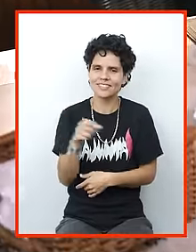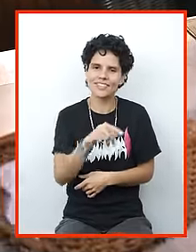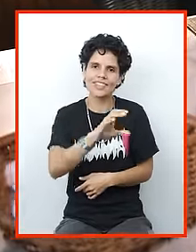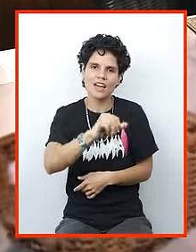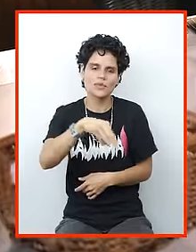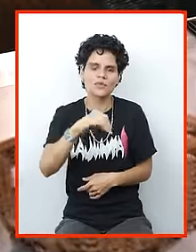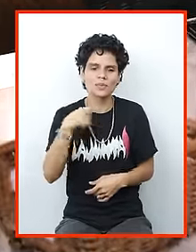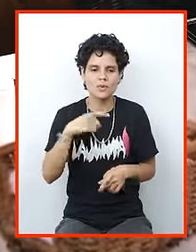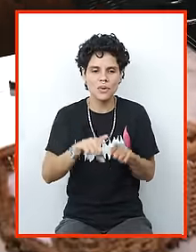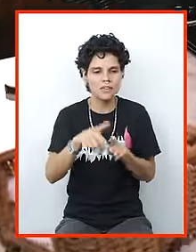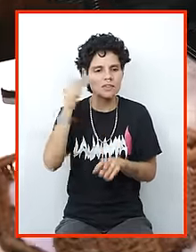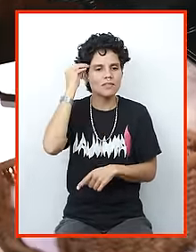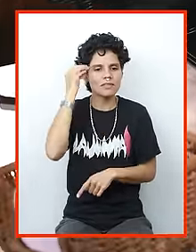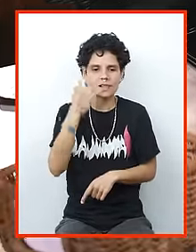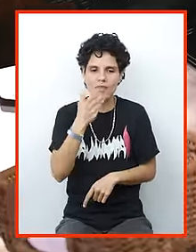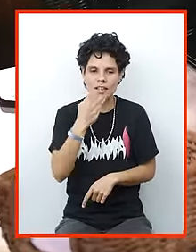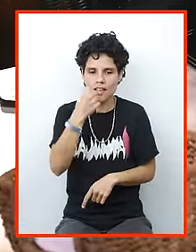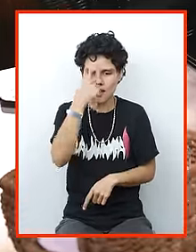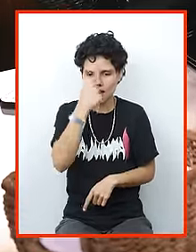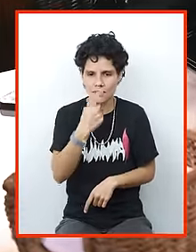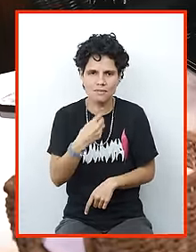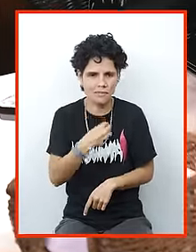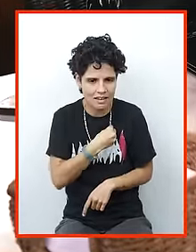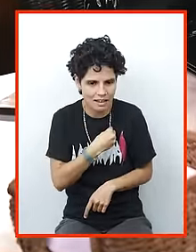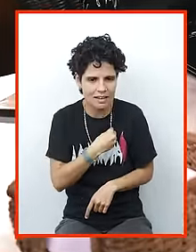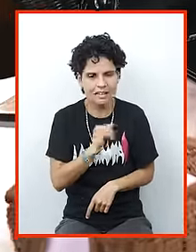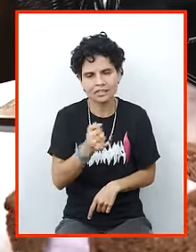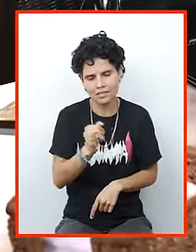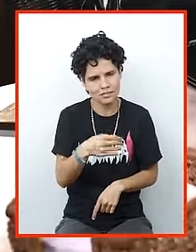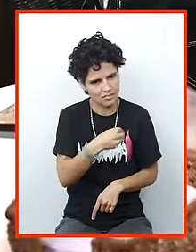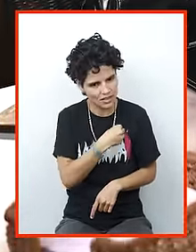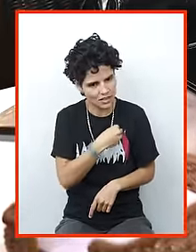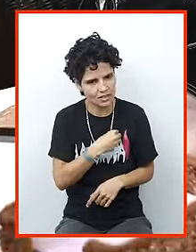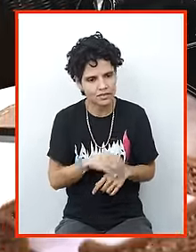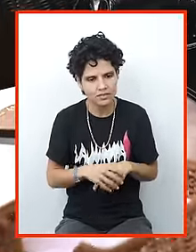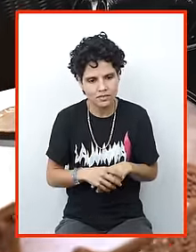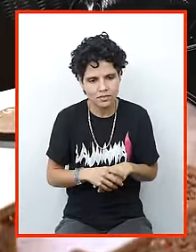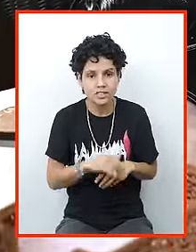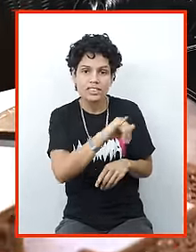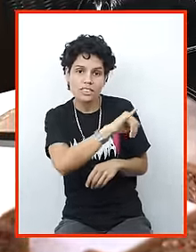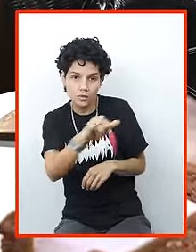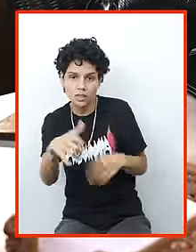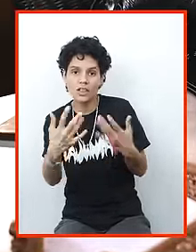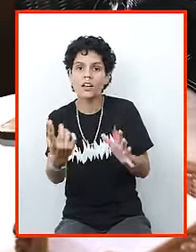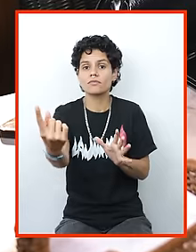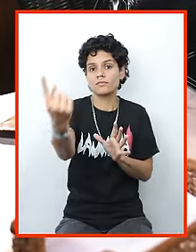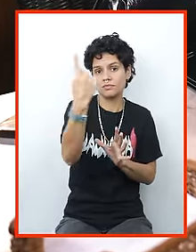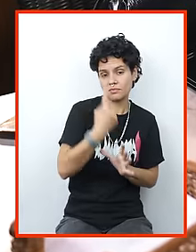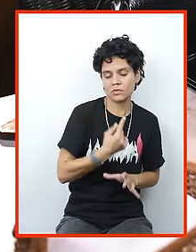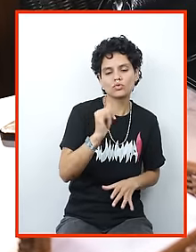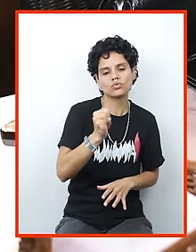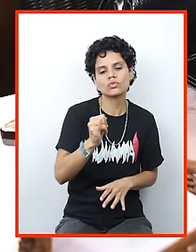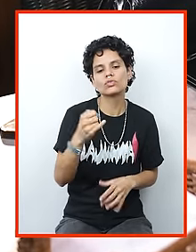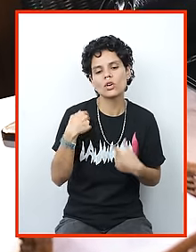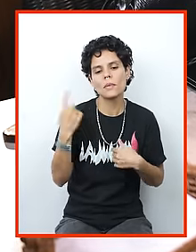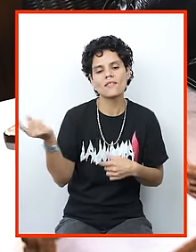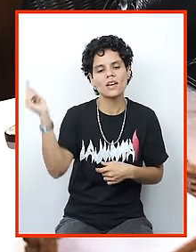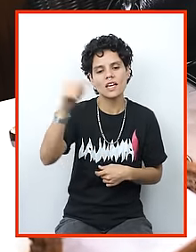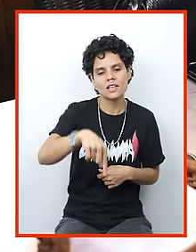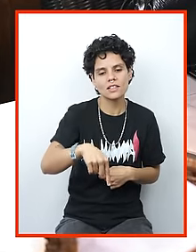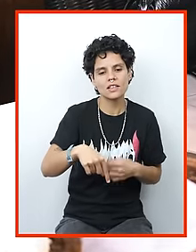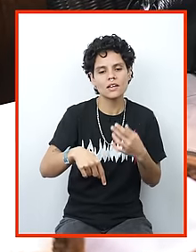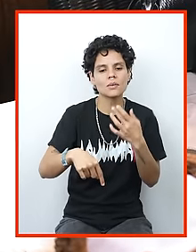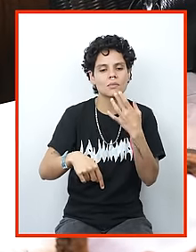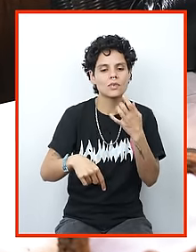¿La Cami se acuerda de eso y se llega? ¿Le da pena todavía? ¿Sabes? Sí. ¿Después viniste tú? ¿Después lo viniste a ver y todo? Sí, es